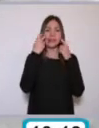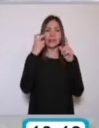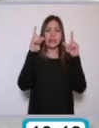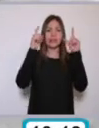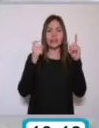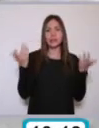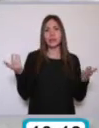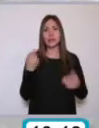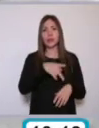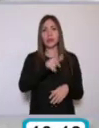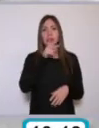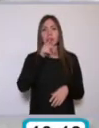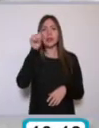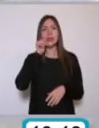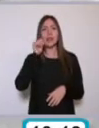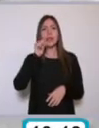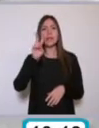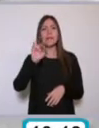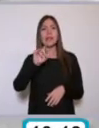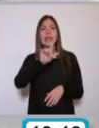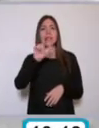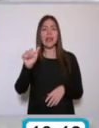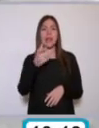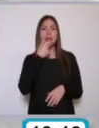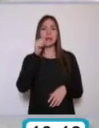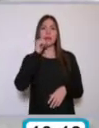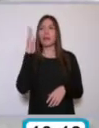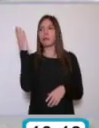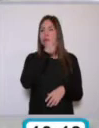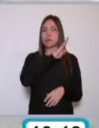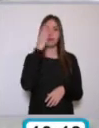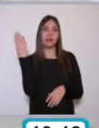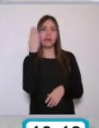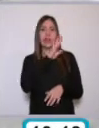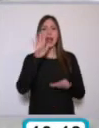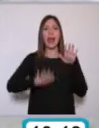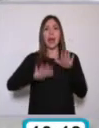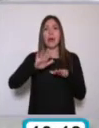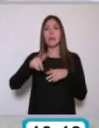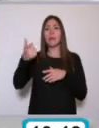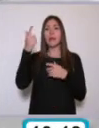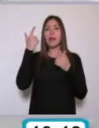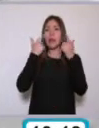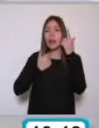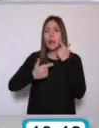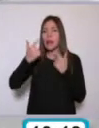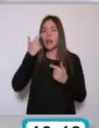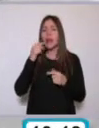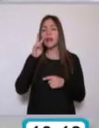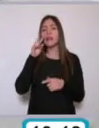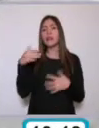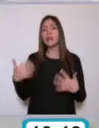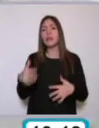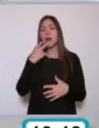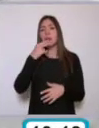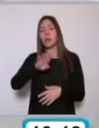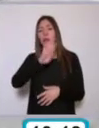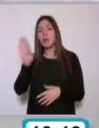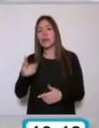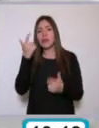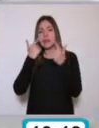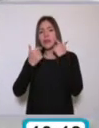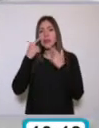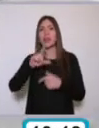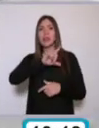mi padre siempre dice, es que Villa tuvo que haber sido tan bipolar, o sea, en un momento lloraba por la tumba de un señor que admiraba y de repente te mataba un cristiano, ¿no? Claro. O sea,